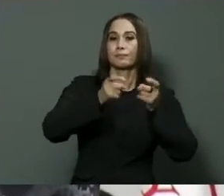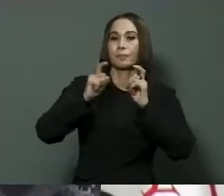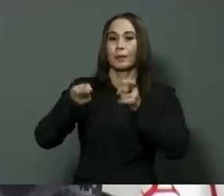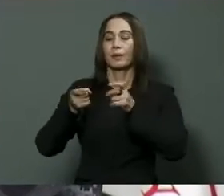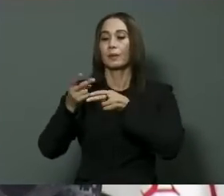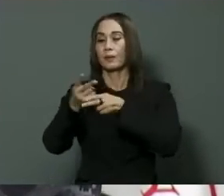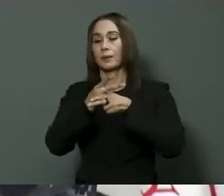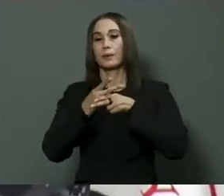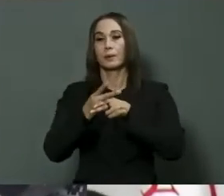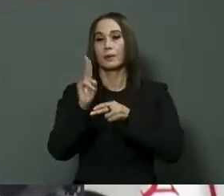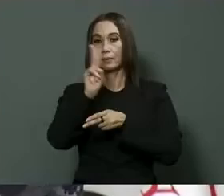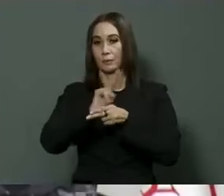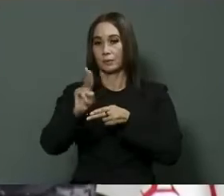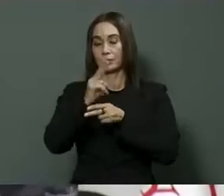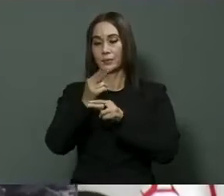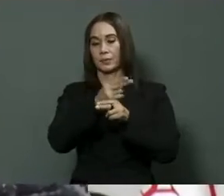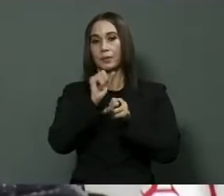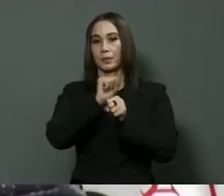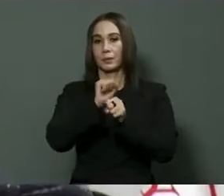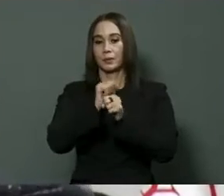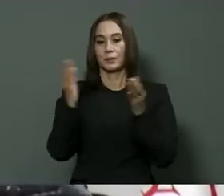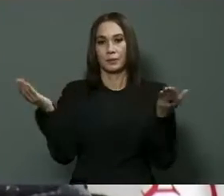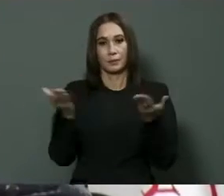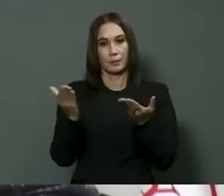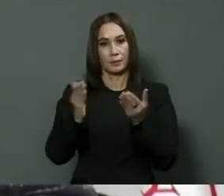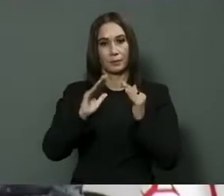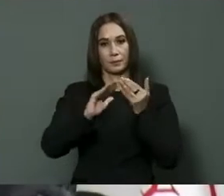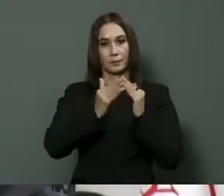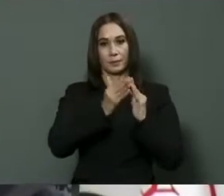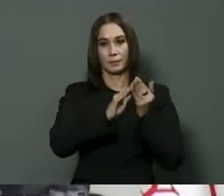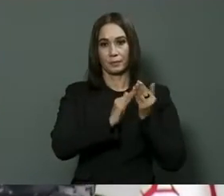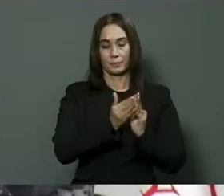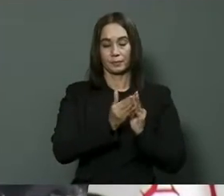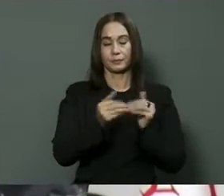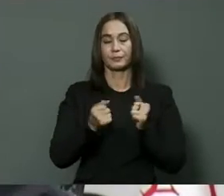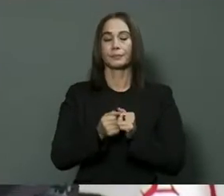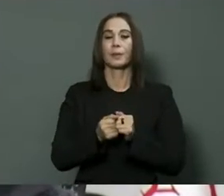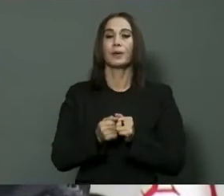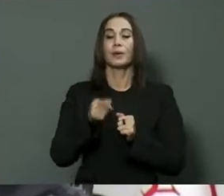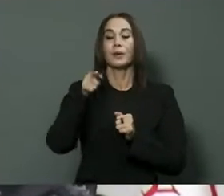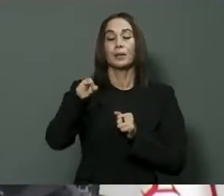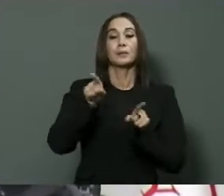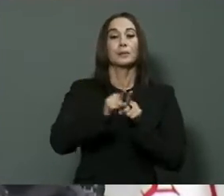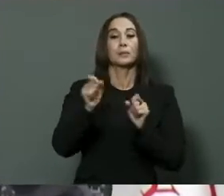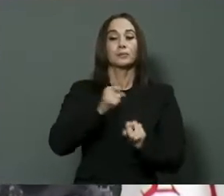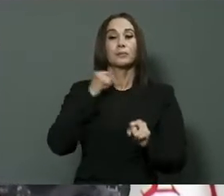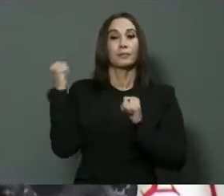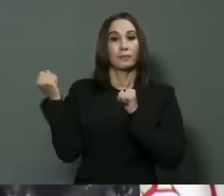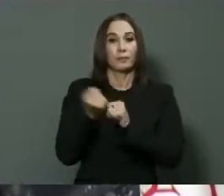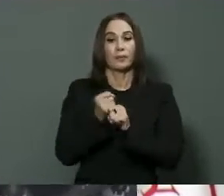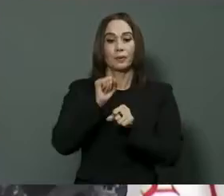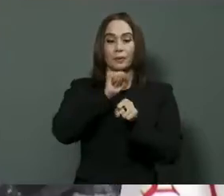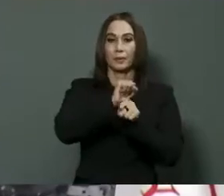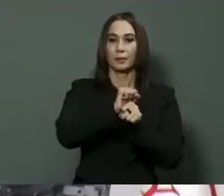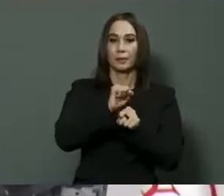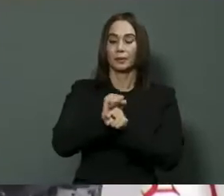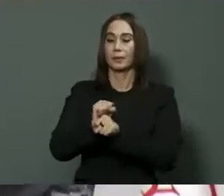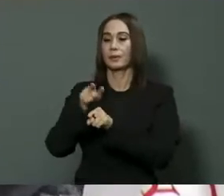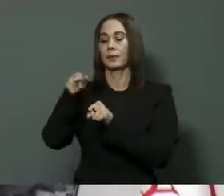para propiciar un adecuado habituallamiento y por ende fortalecer la